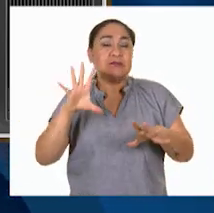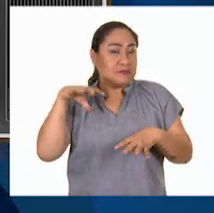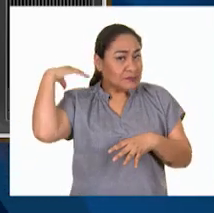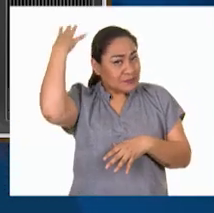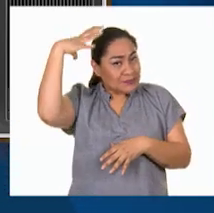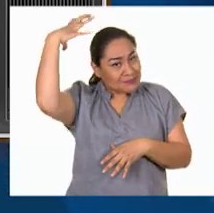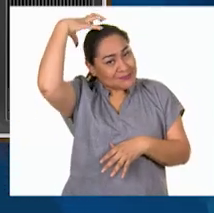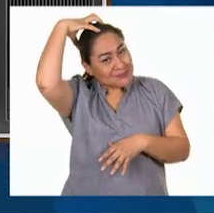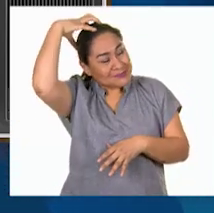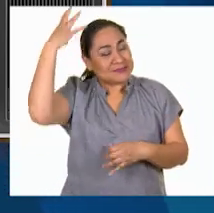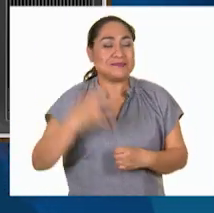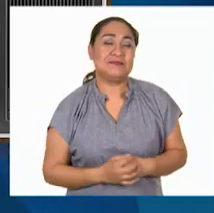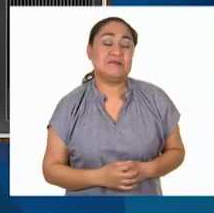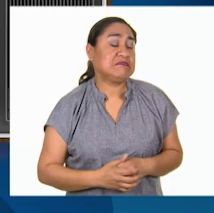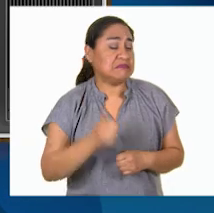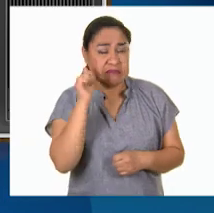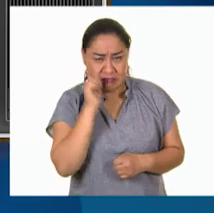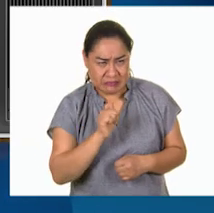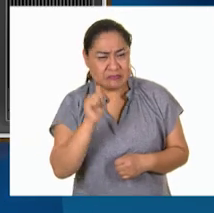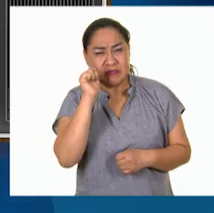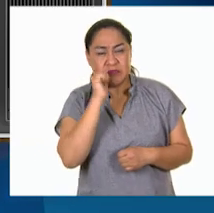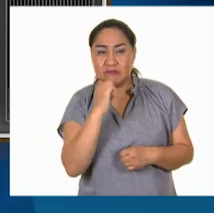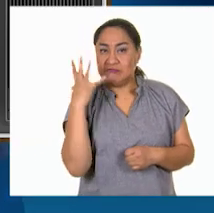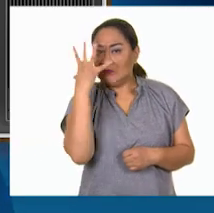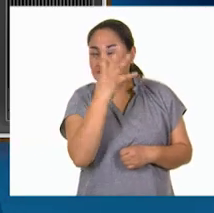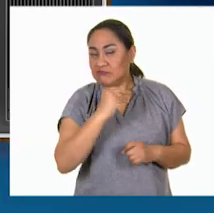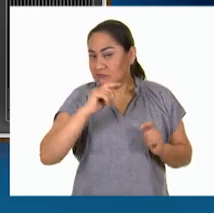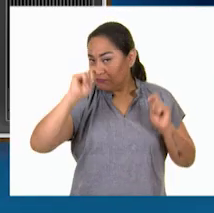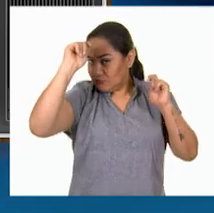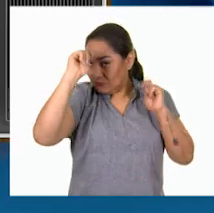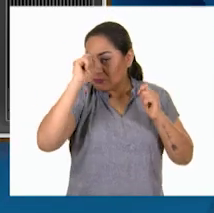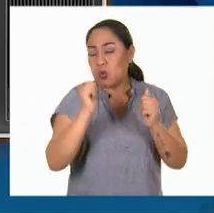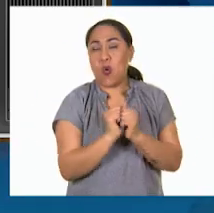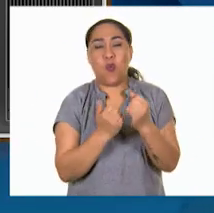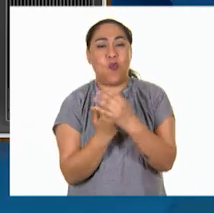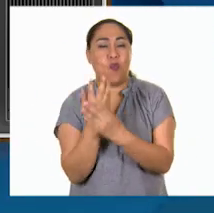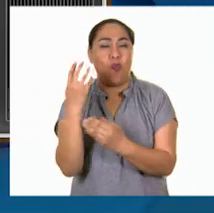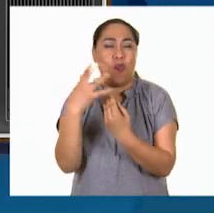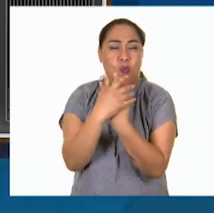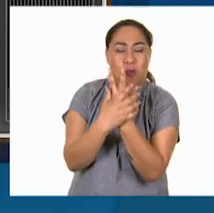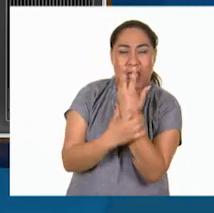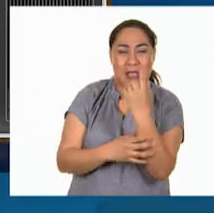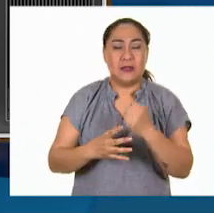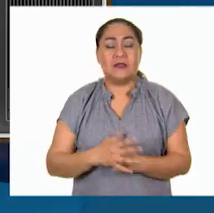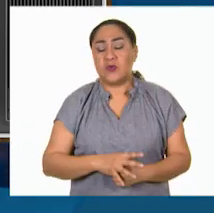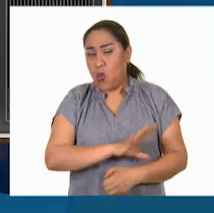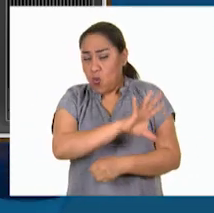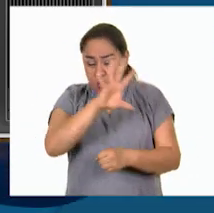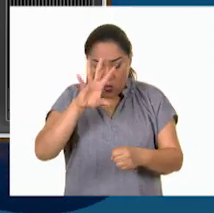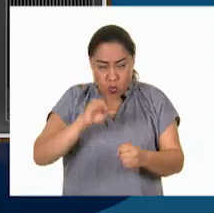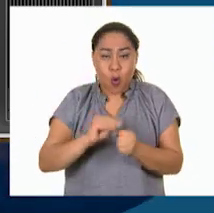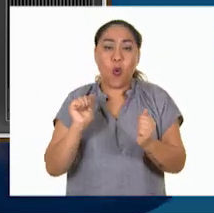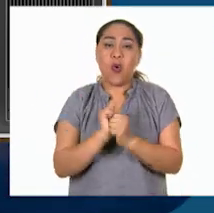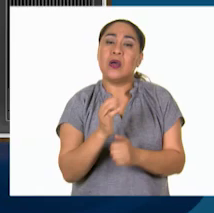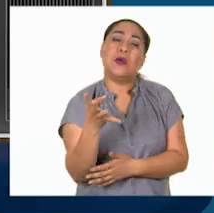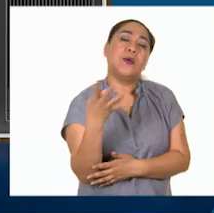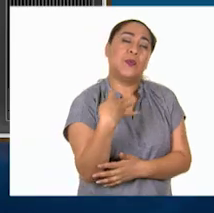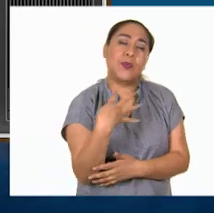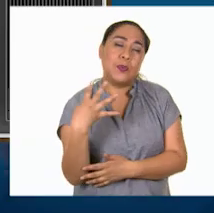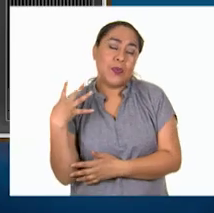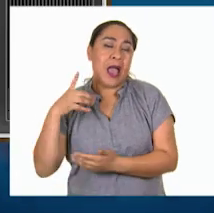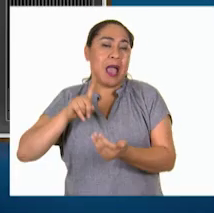recogido. Siempre era lindo portar sombreros y guantes. Todo se completaba con abanicos de